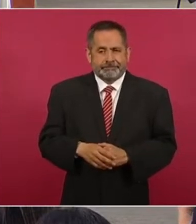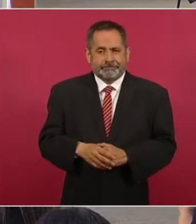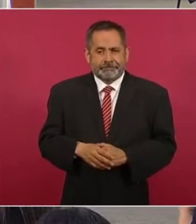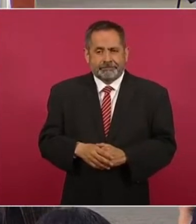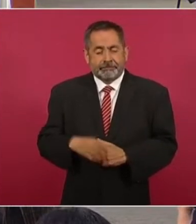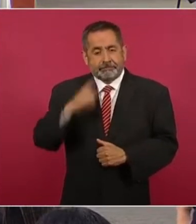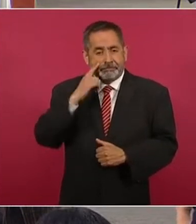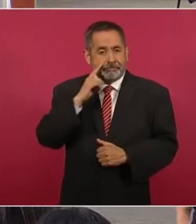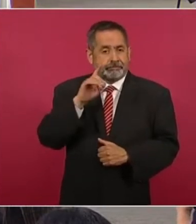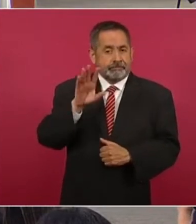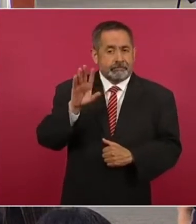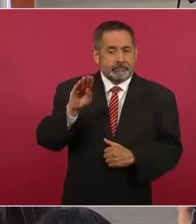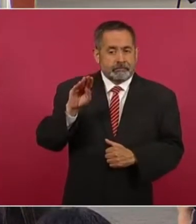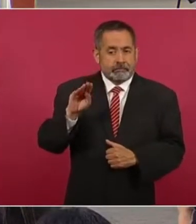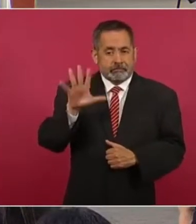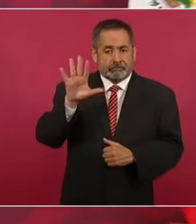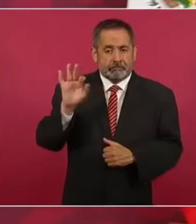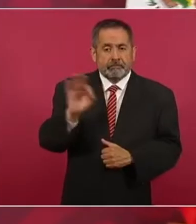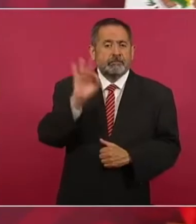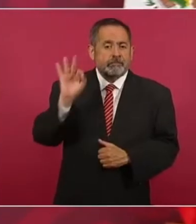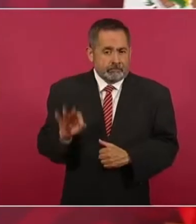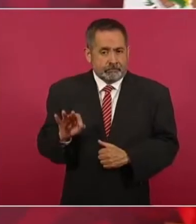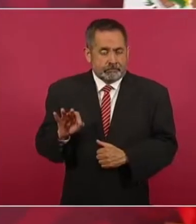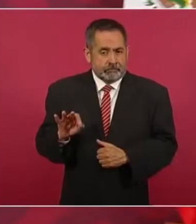El 95%